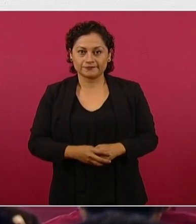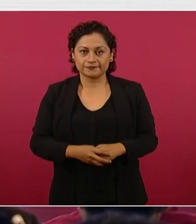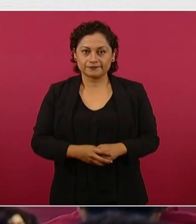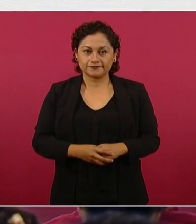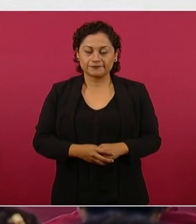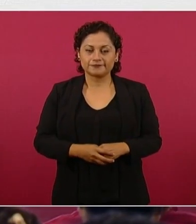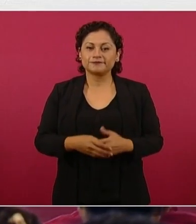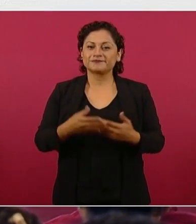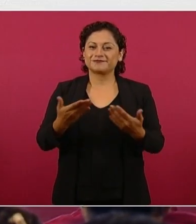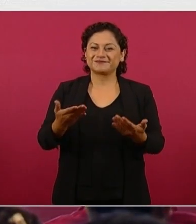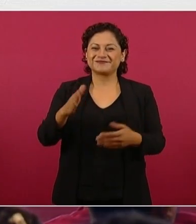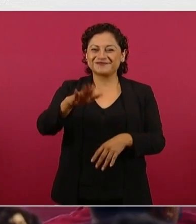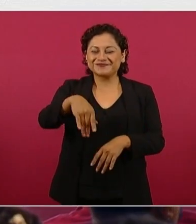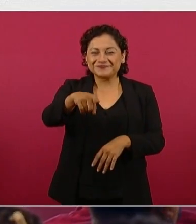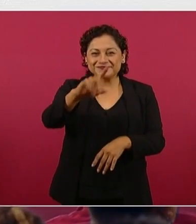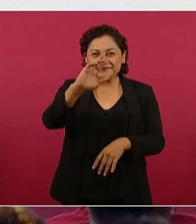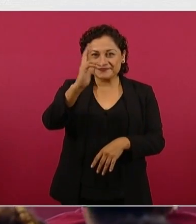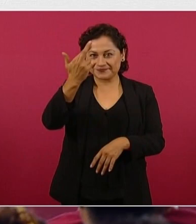Es que esto, ¿se acuerdan que